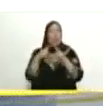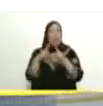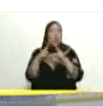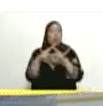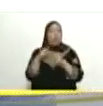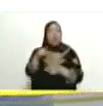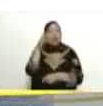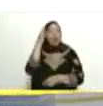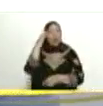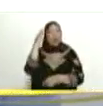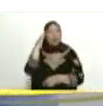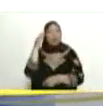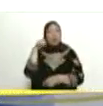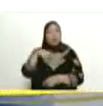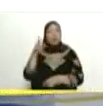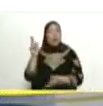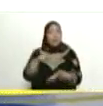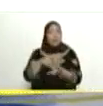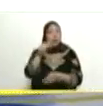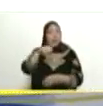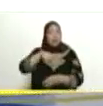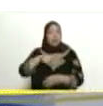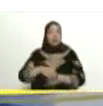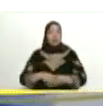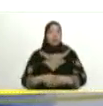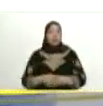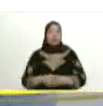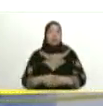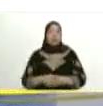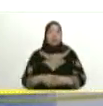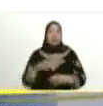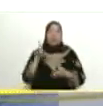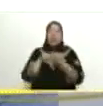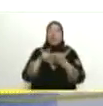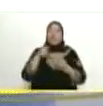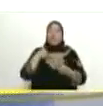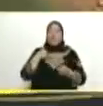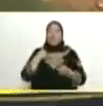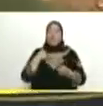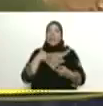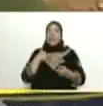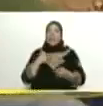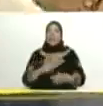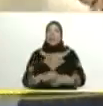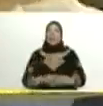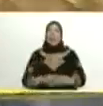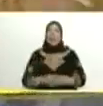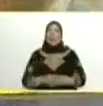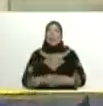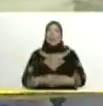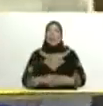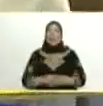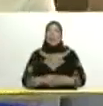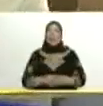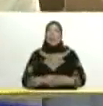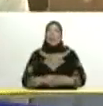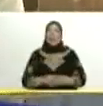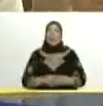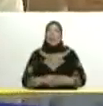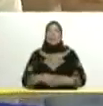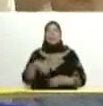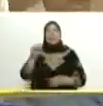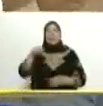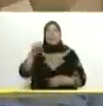conozco. Está aquí presente. Cilia Flores. Detective.